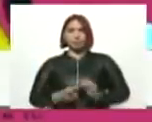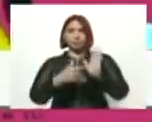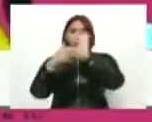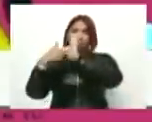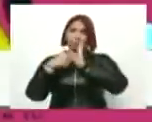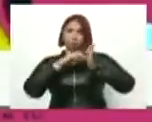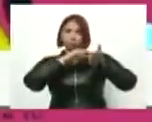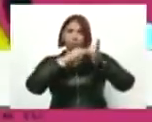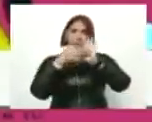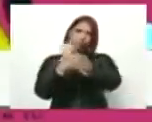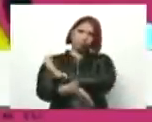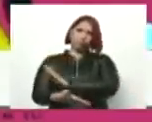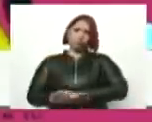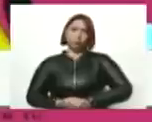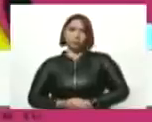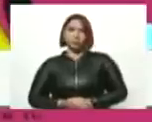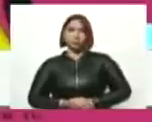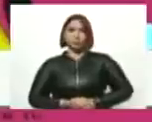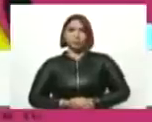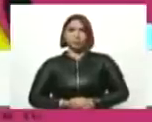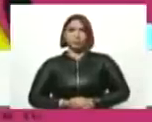representación